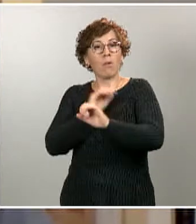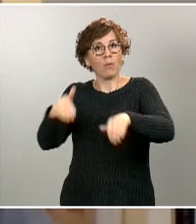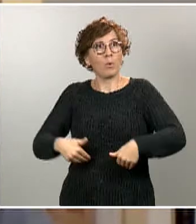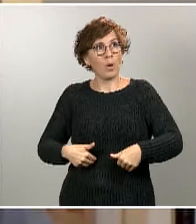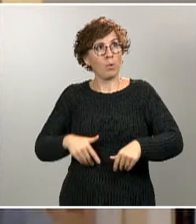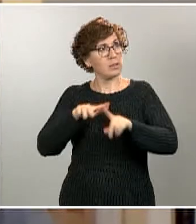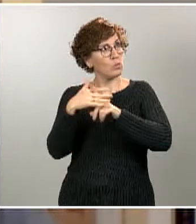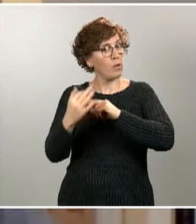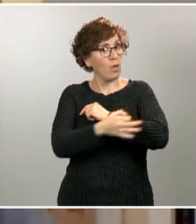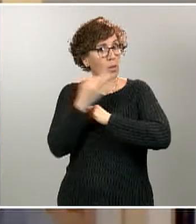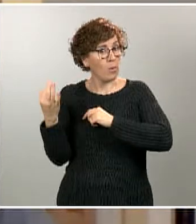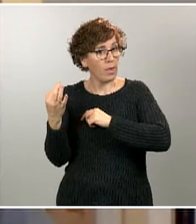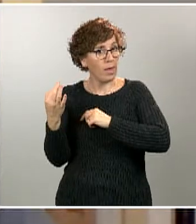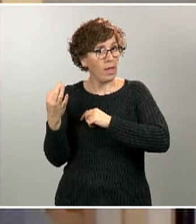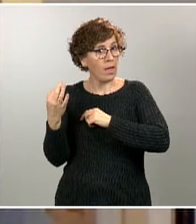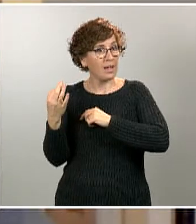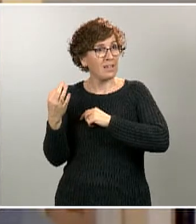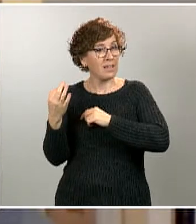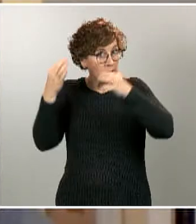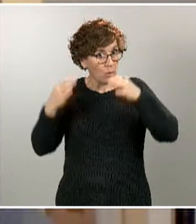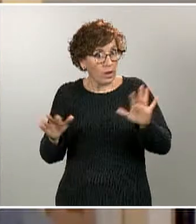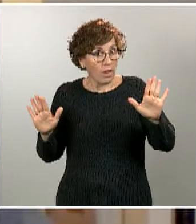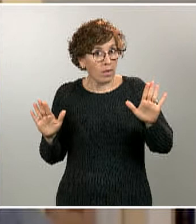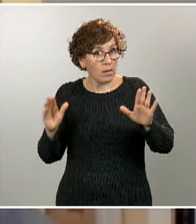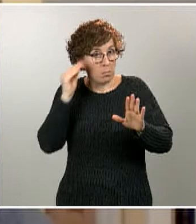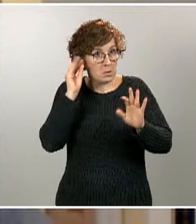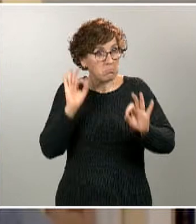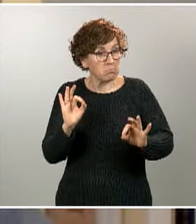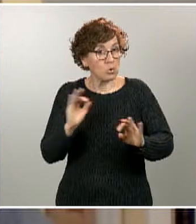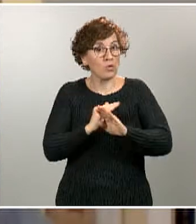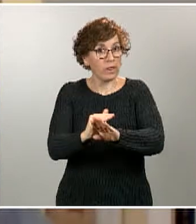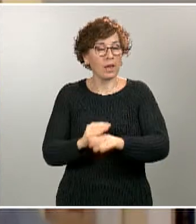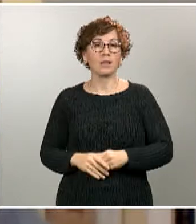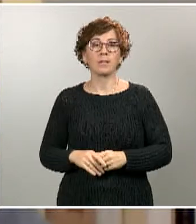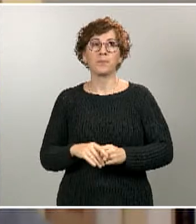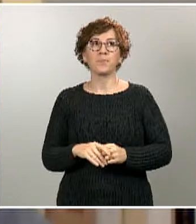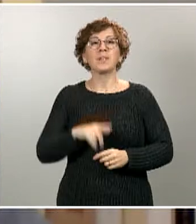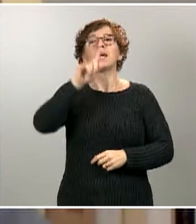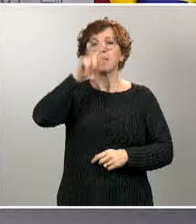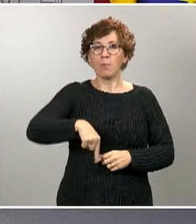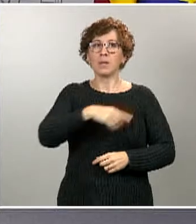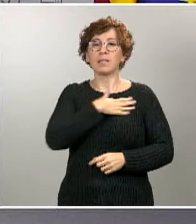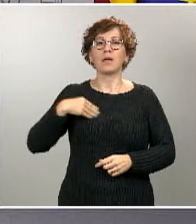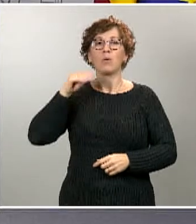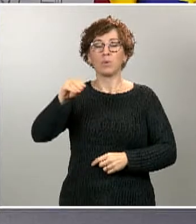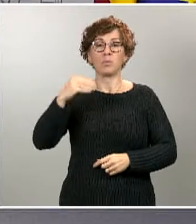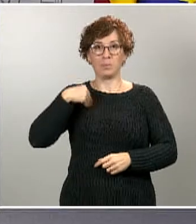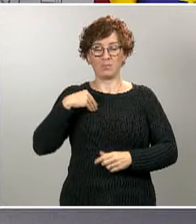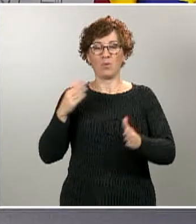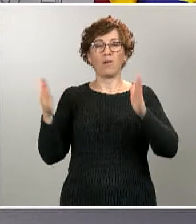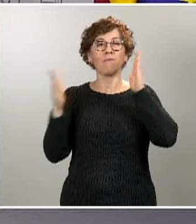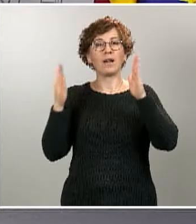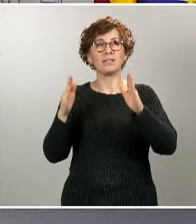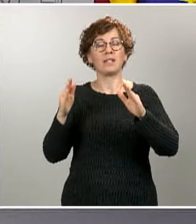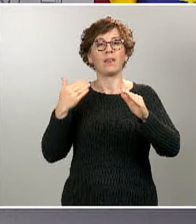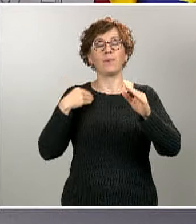adecuadas de seguridad? También quería preguntarle al ministro Illa por la fase de desescalada. ¿Qué tiene que ocurrir, ministro,